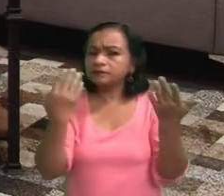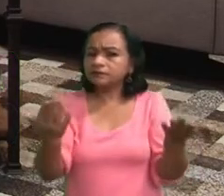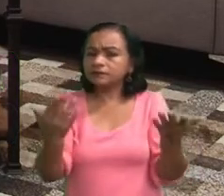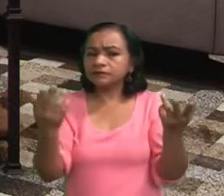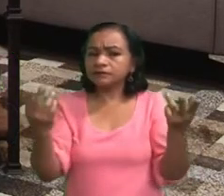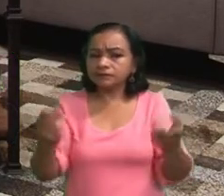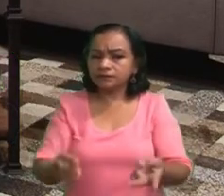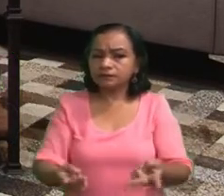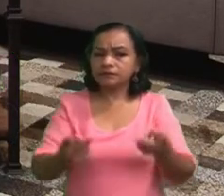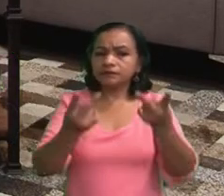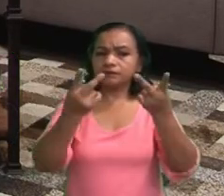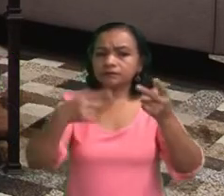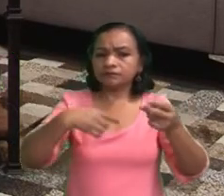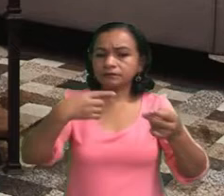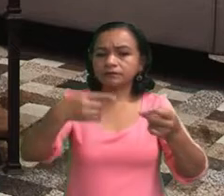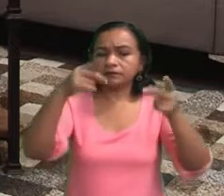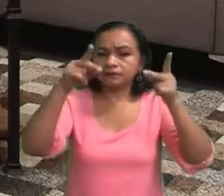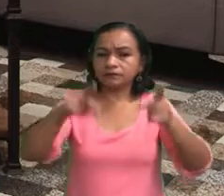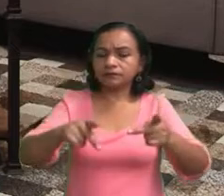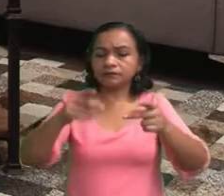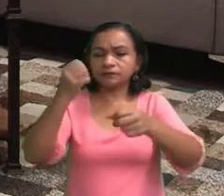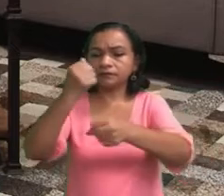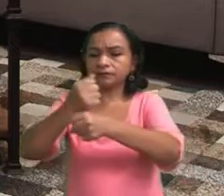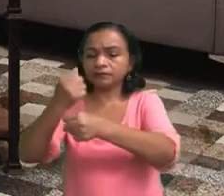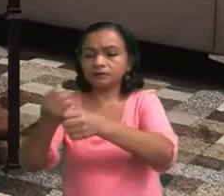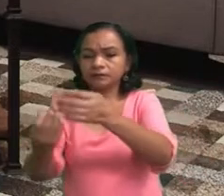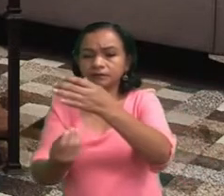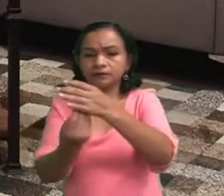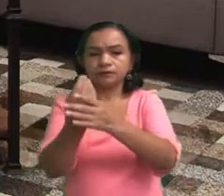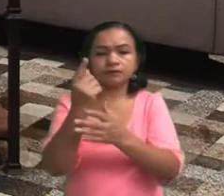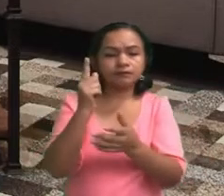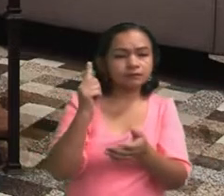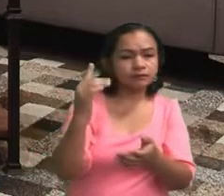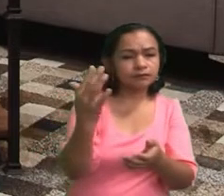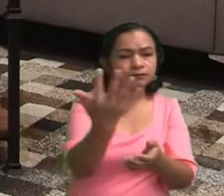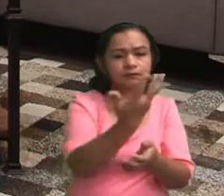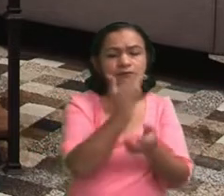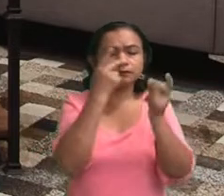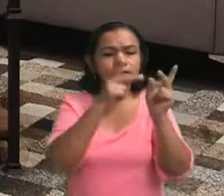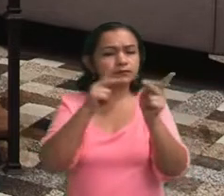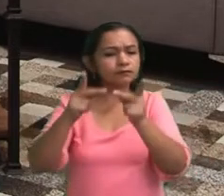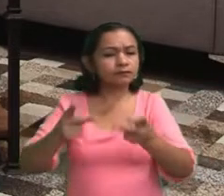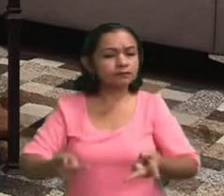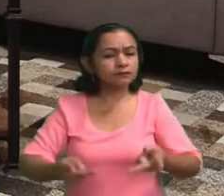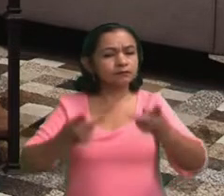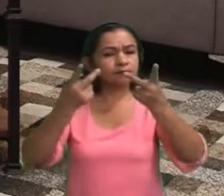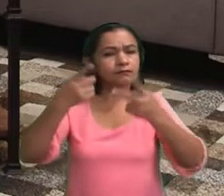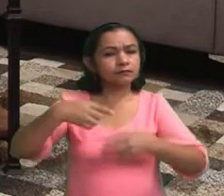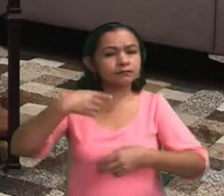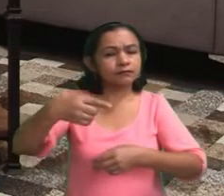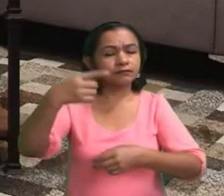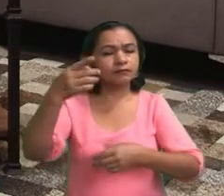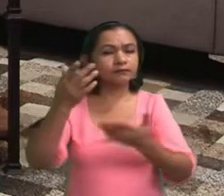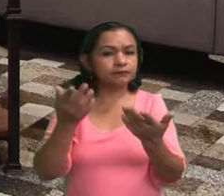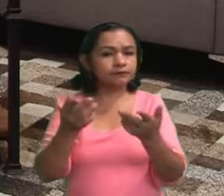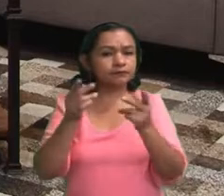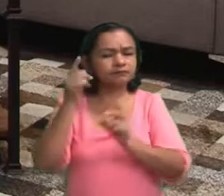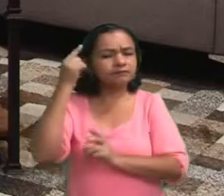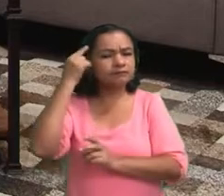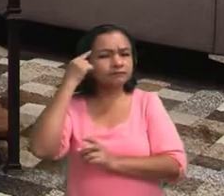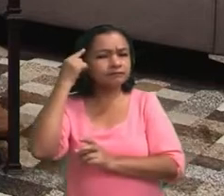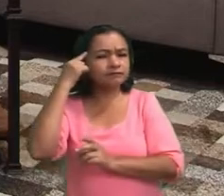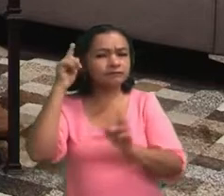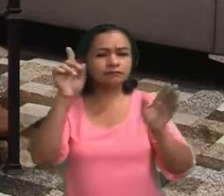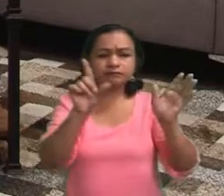los ciudadanos, de los productores, de los gremios, okay, de todo mundo? Sucede que vos pensás qué ley o qué